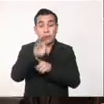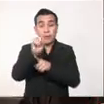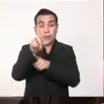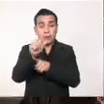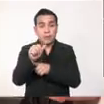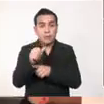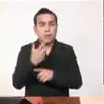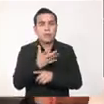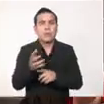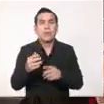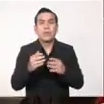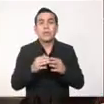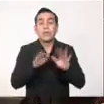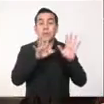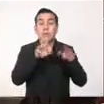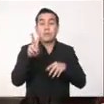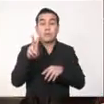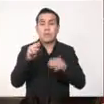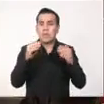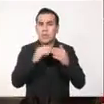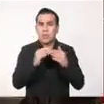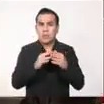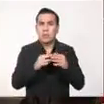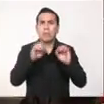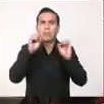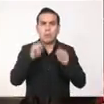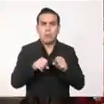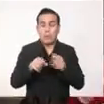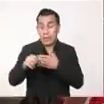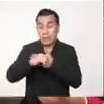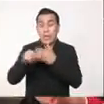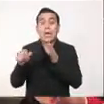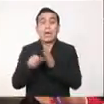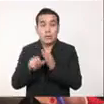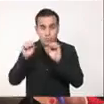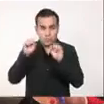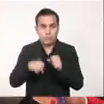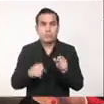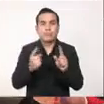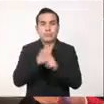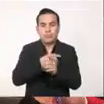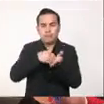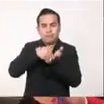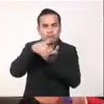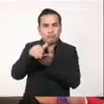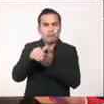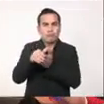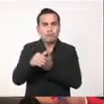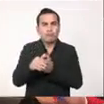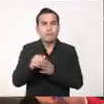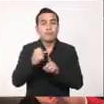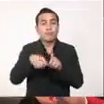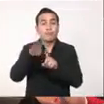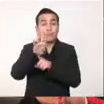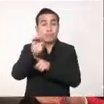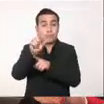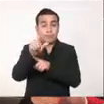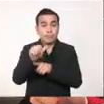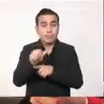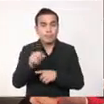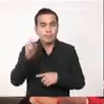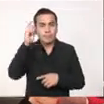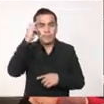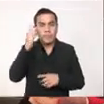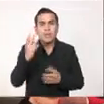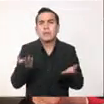funcionarios, lo ha hecho 12 veces, pero también le da la competencia a la Asamblea Legislativa. Y la sala, la competencia se la